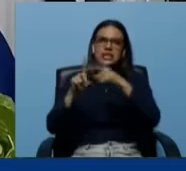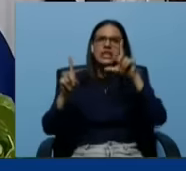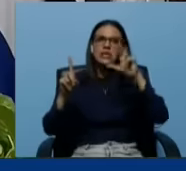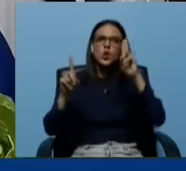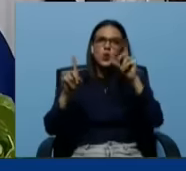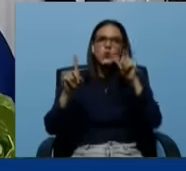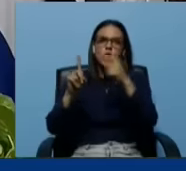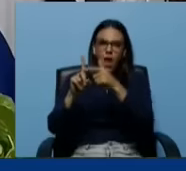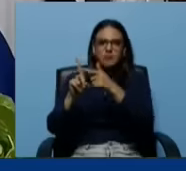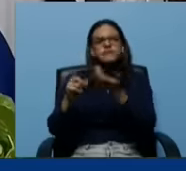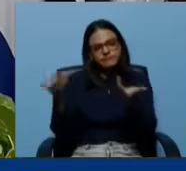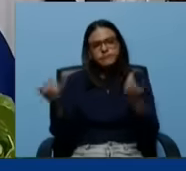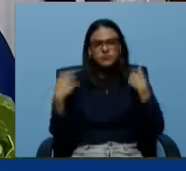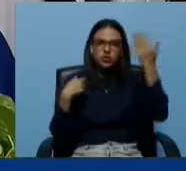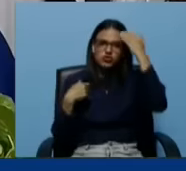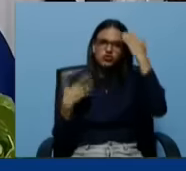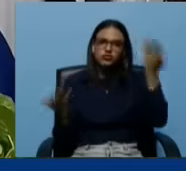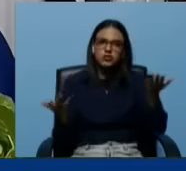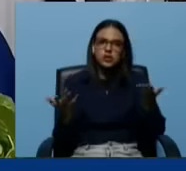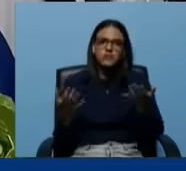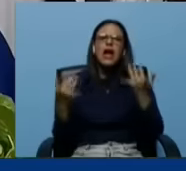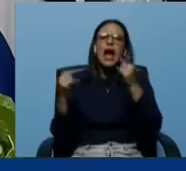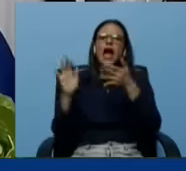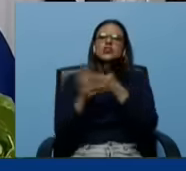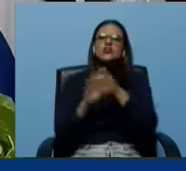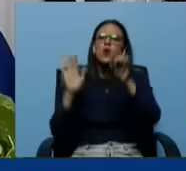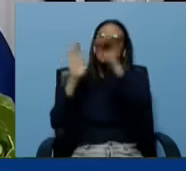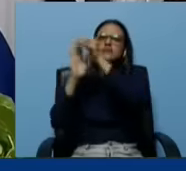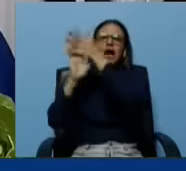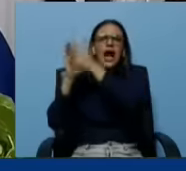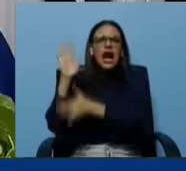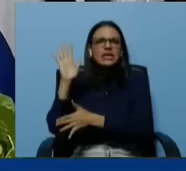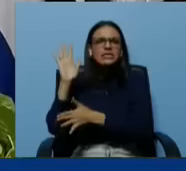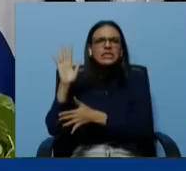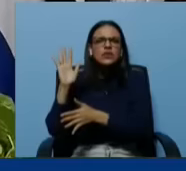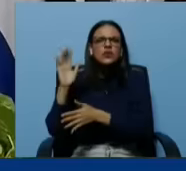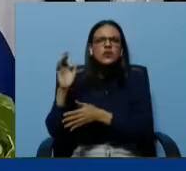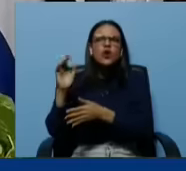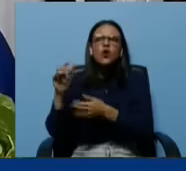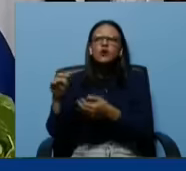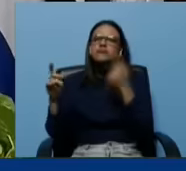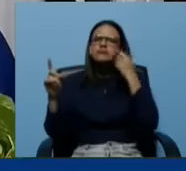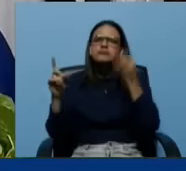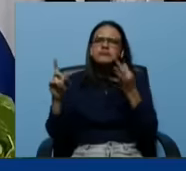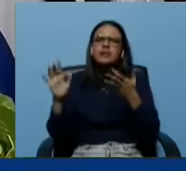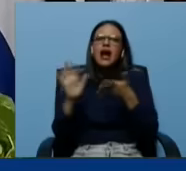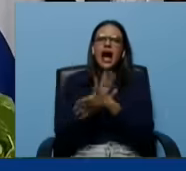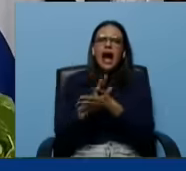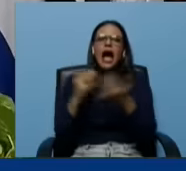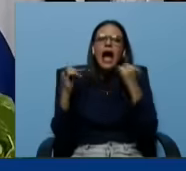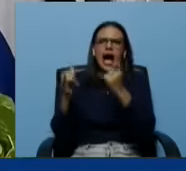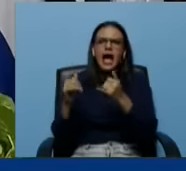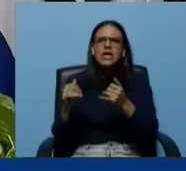Había un artículo ahí que dice que está lleno